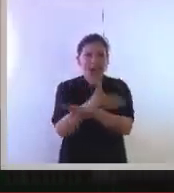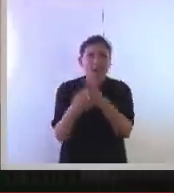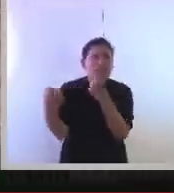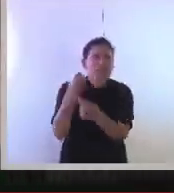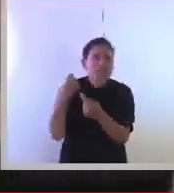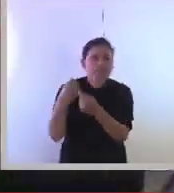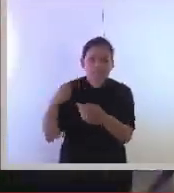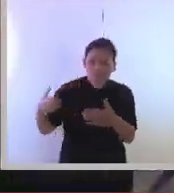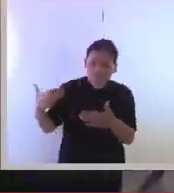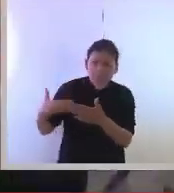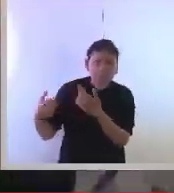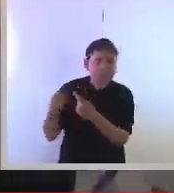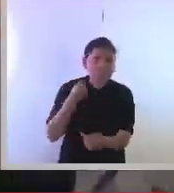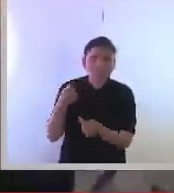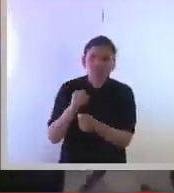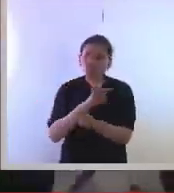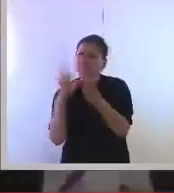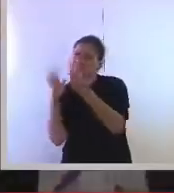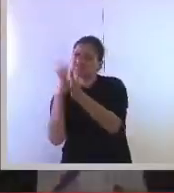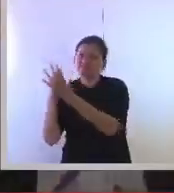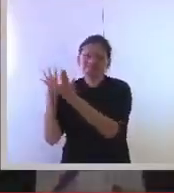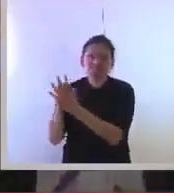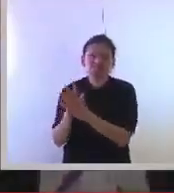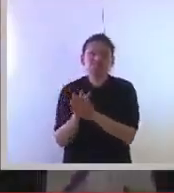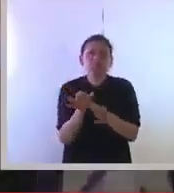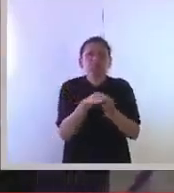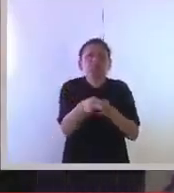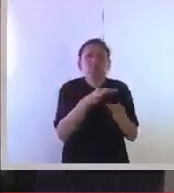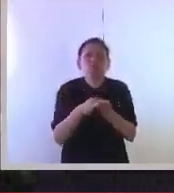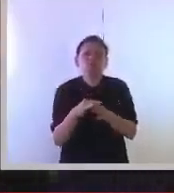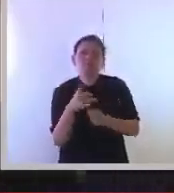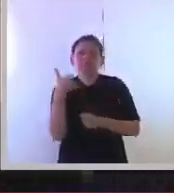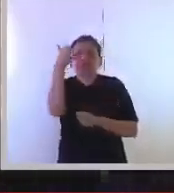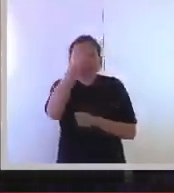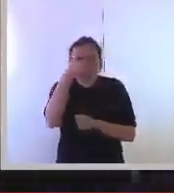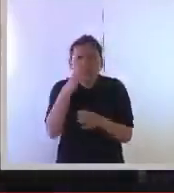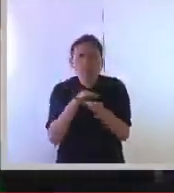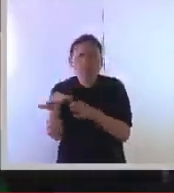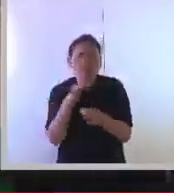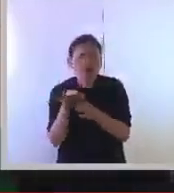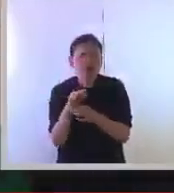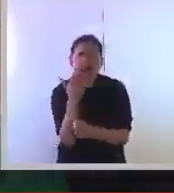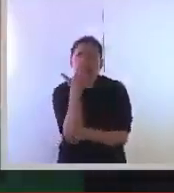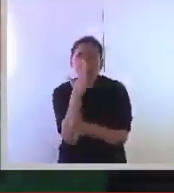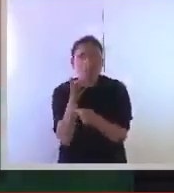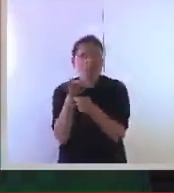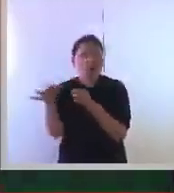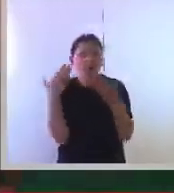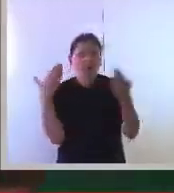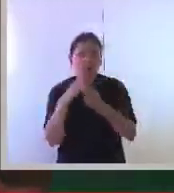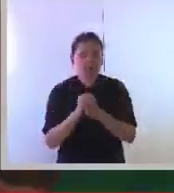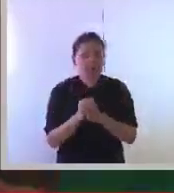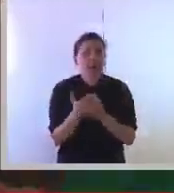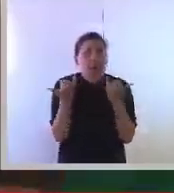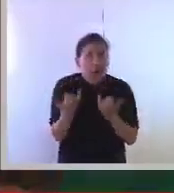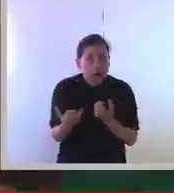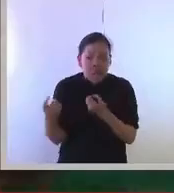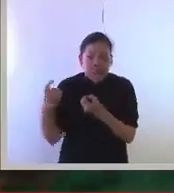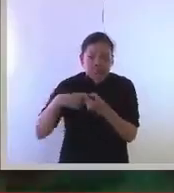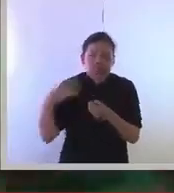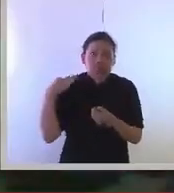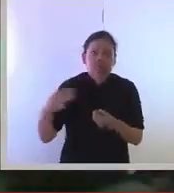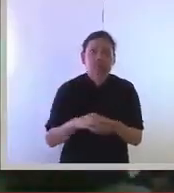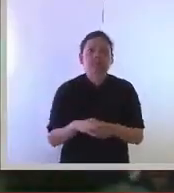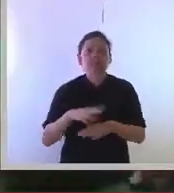consentimiento previo, libre, informado al pueblo negro, al pueblo indígena y al campesino. Pues hoy sí podemos estar ahí.